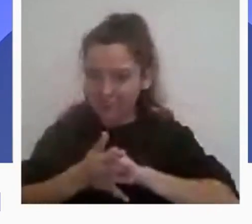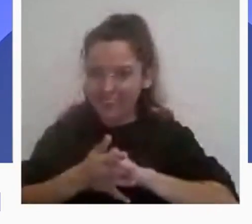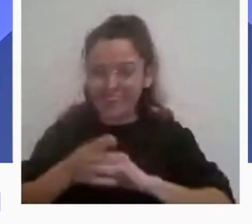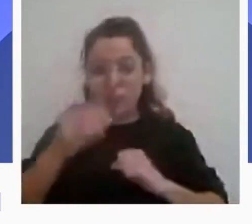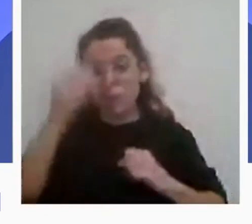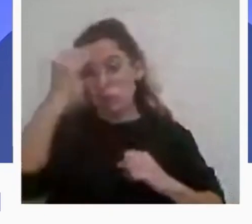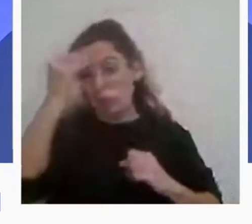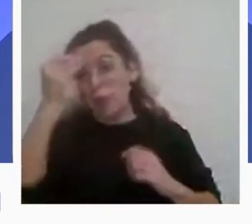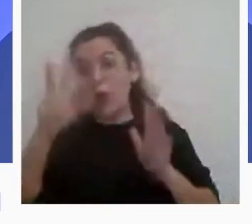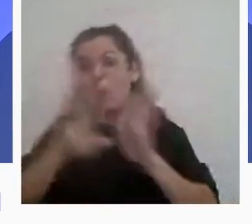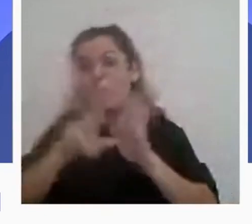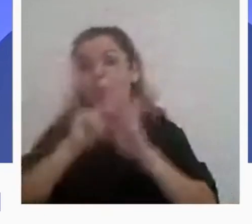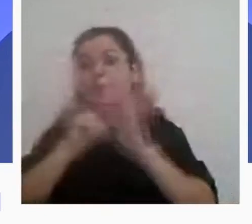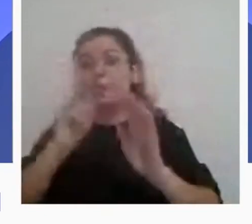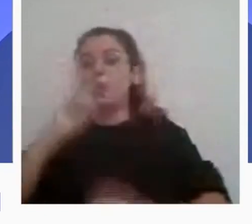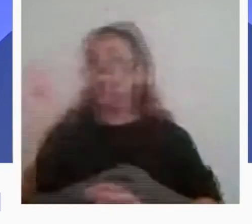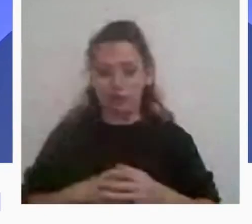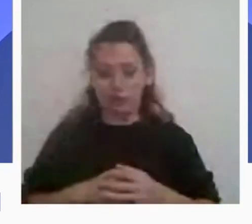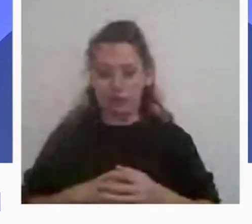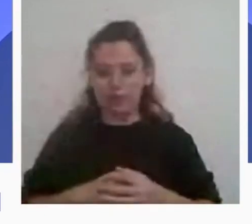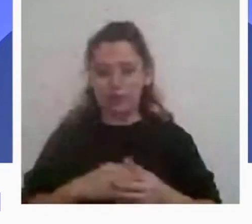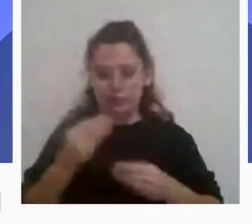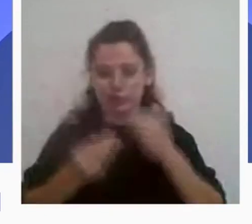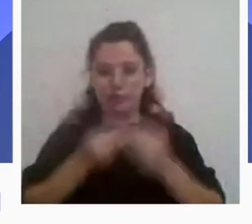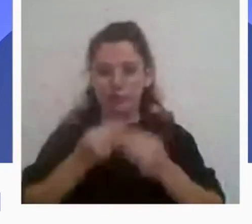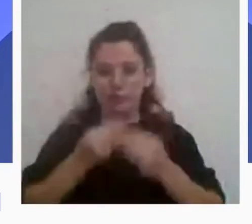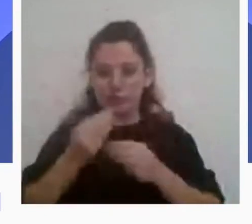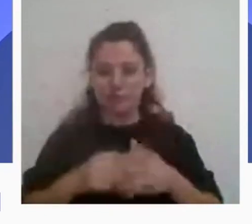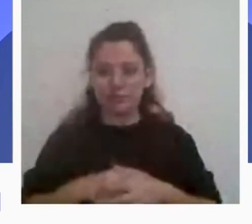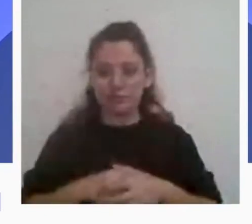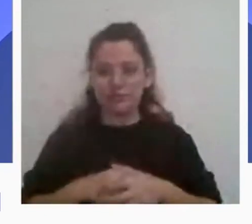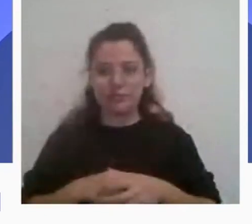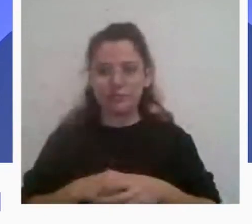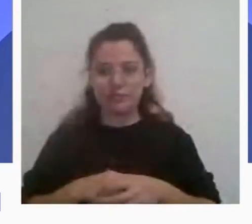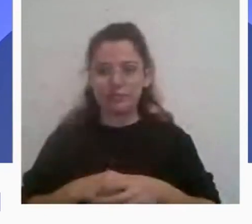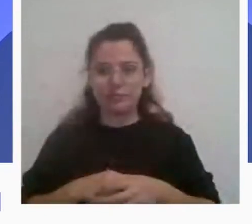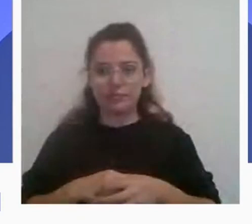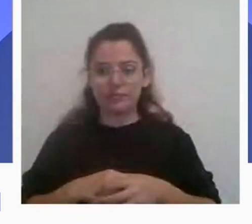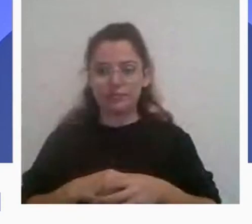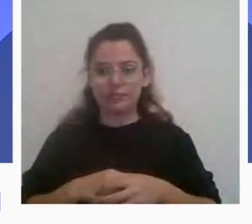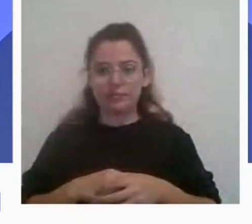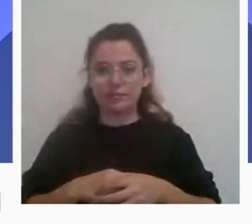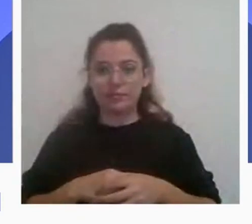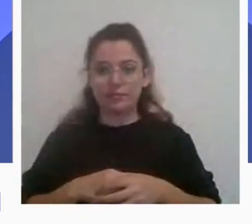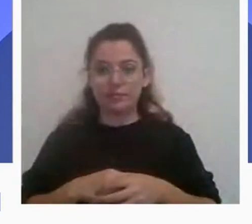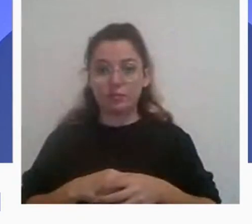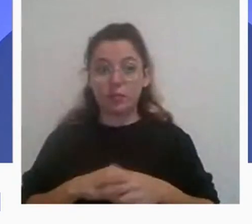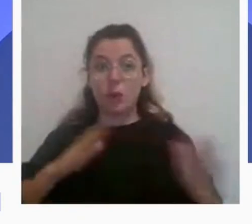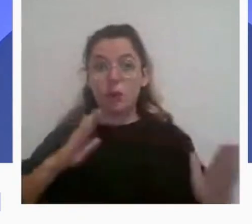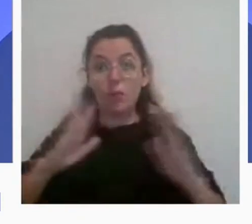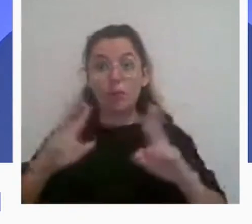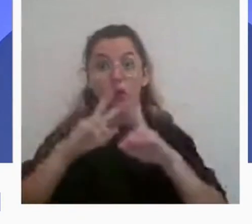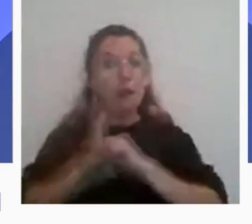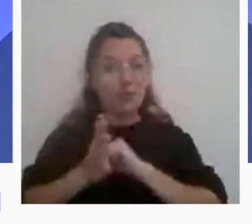vídeo. Pero esto, estabais en la pandemia, cuando surge todo esto, y eso es una